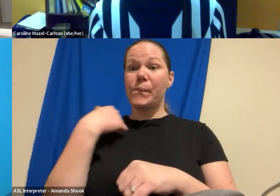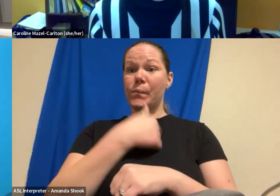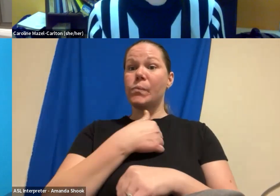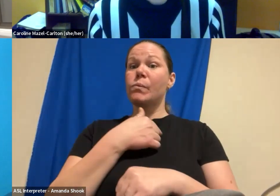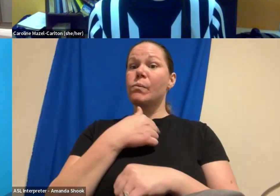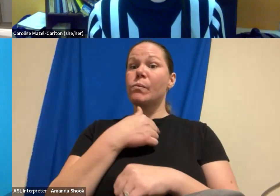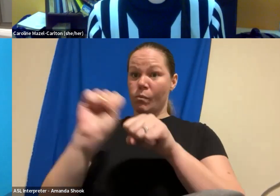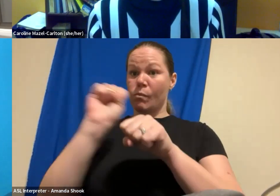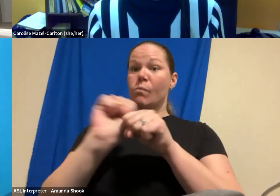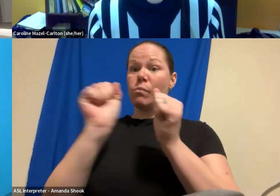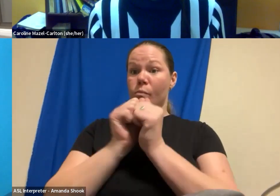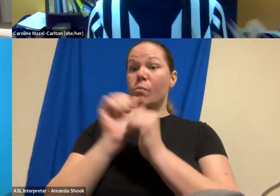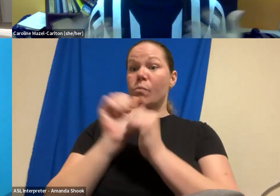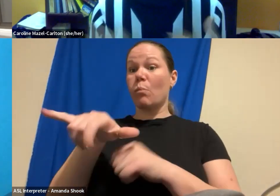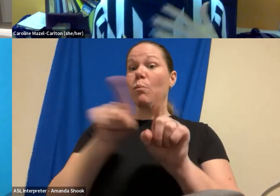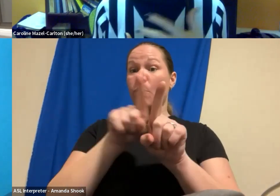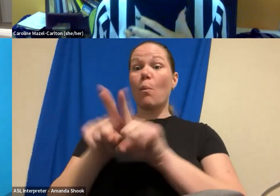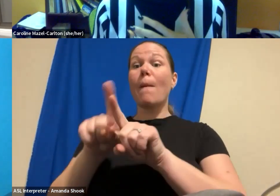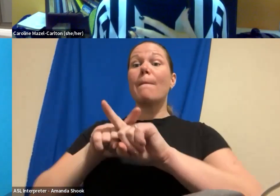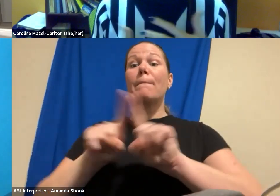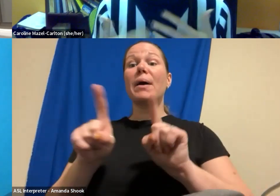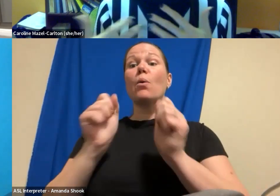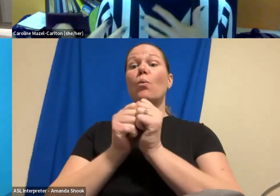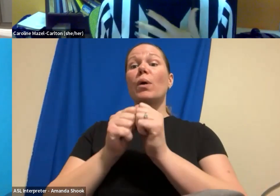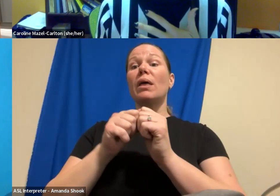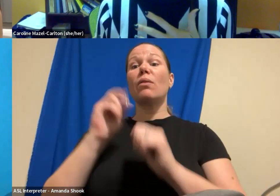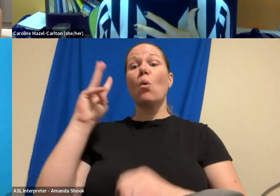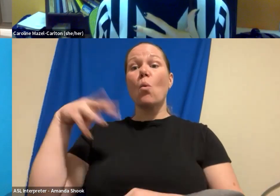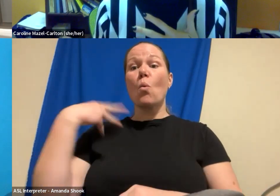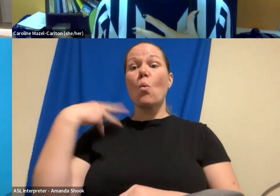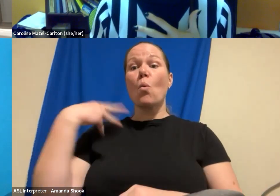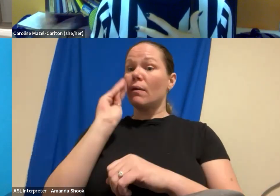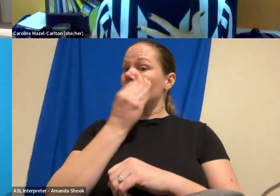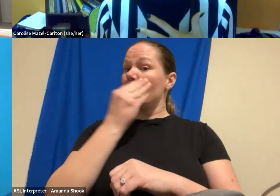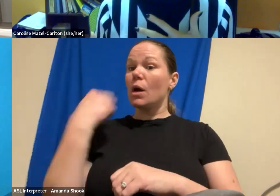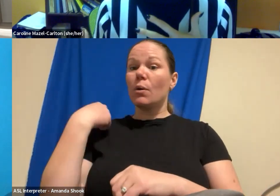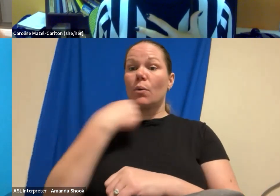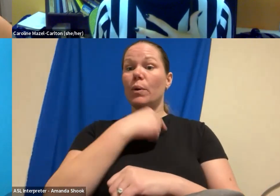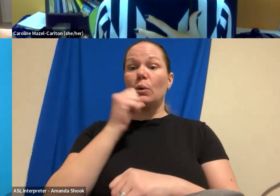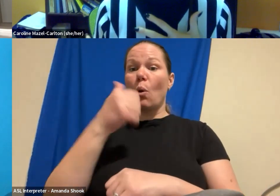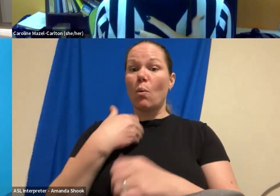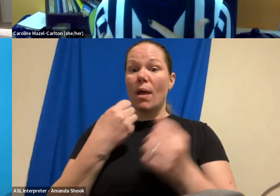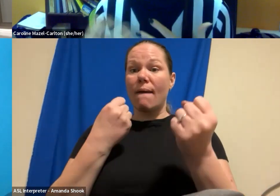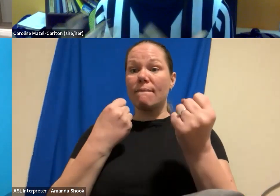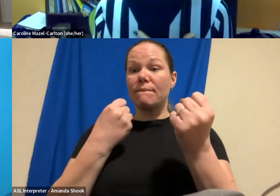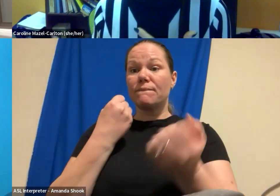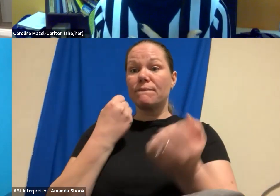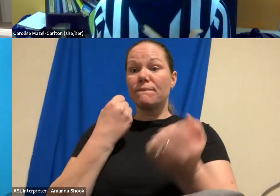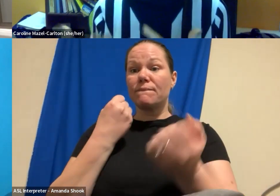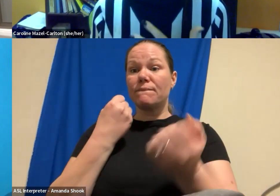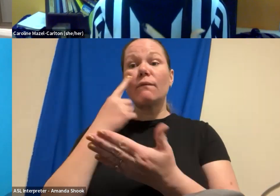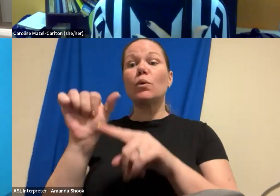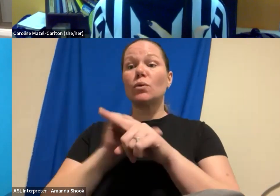sean gratis, sí, también podemos aceptar eso. Pero con Wildflower, cuando no